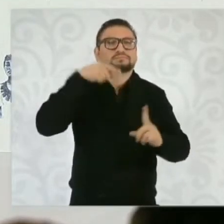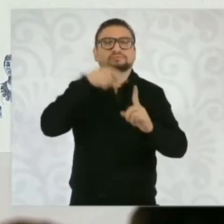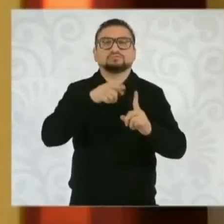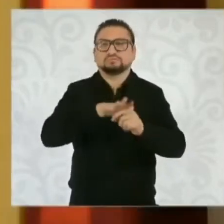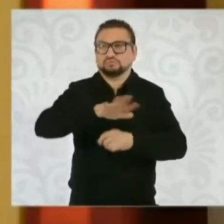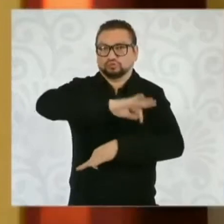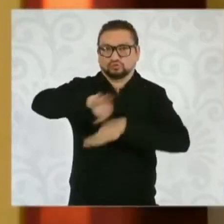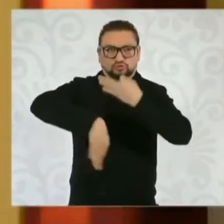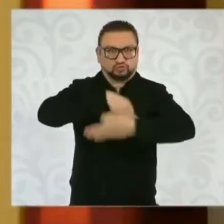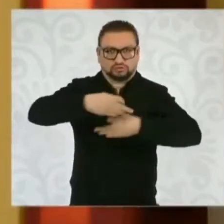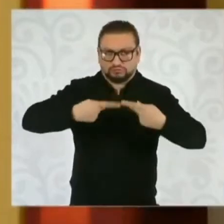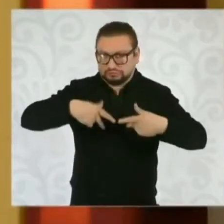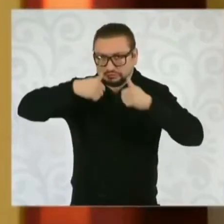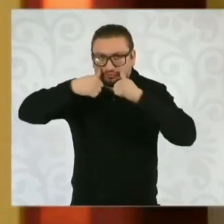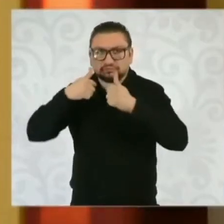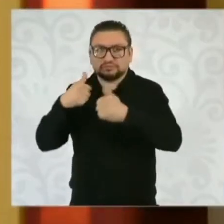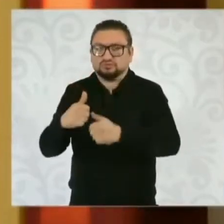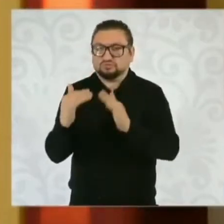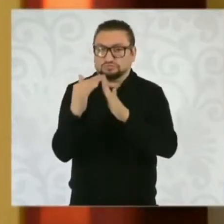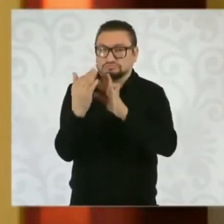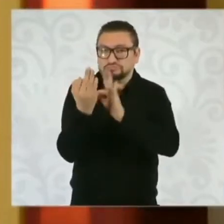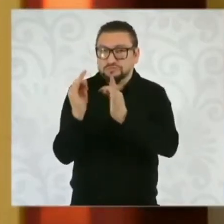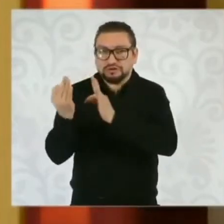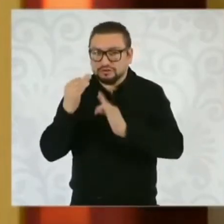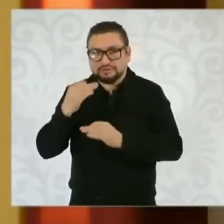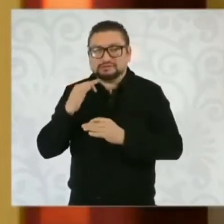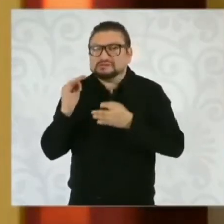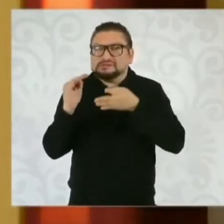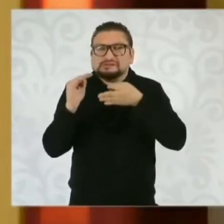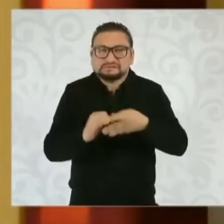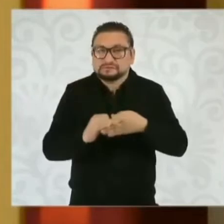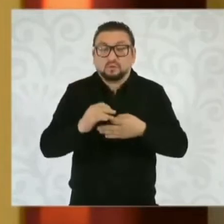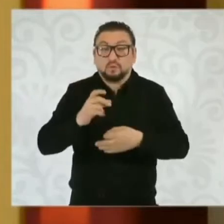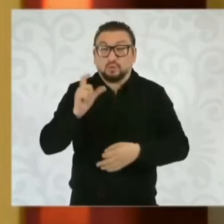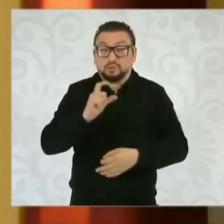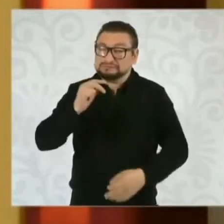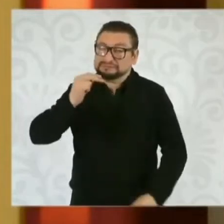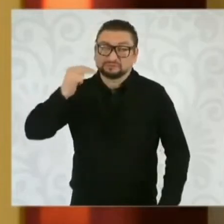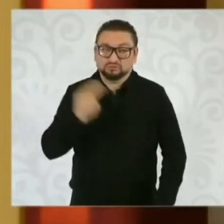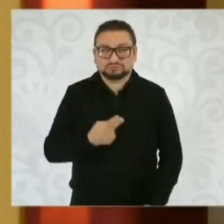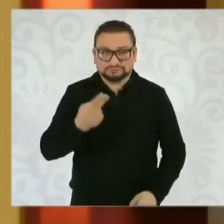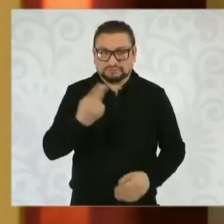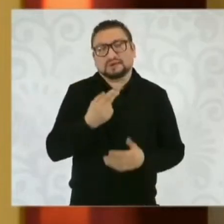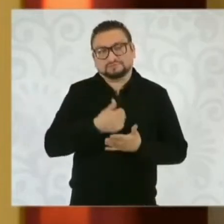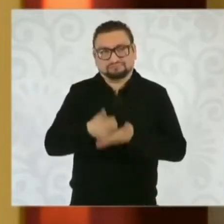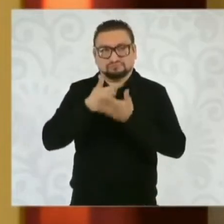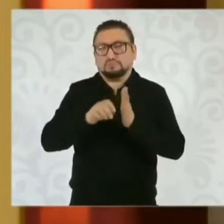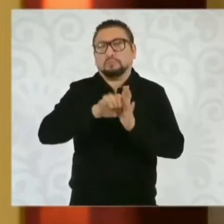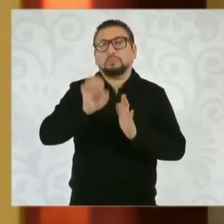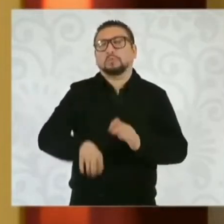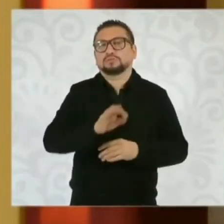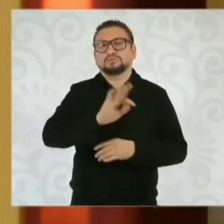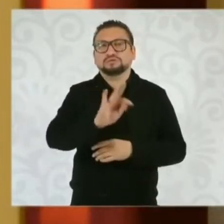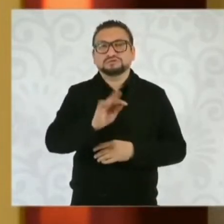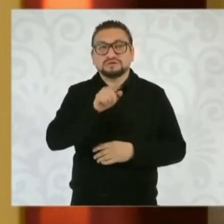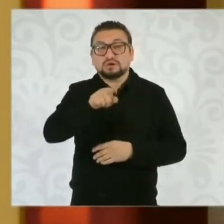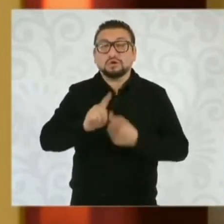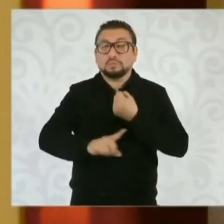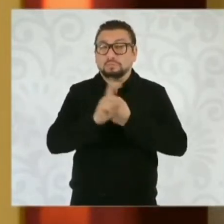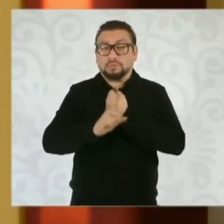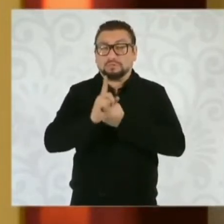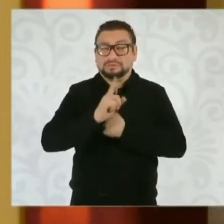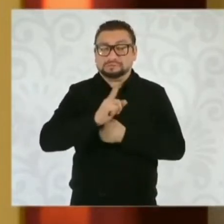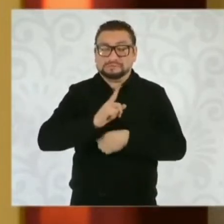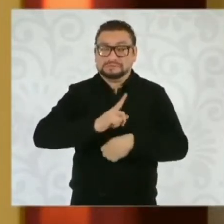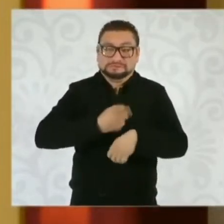puedan ser atendidas en la unidad médica más cercana, sobre todo en casos de urgencia. Así, por ejemplo, si alguien tiene un problema